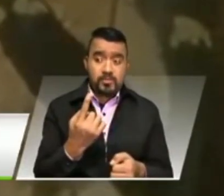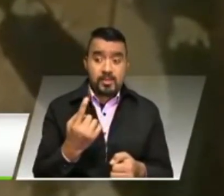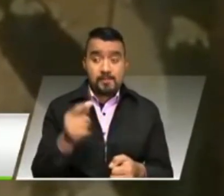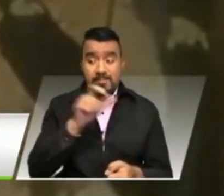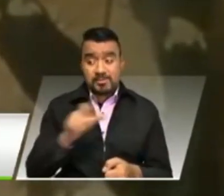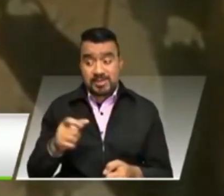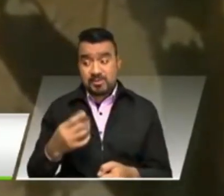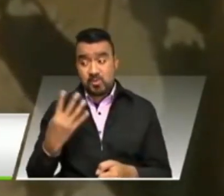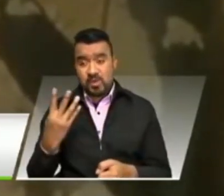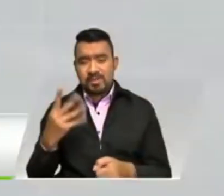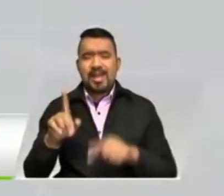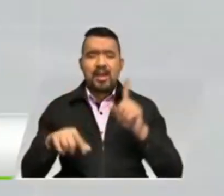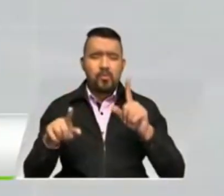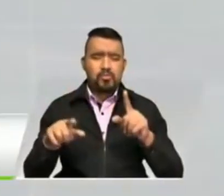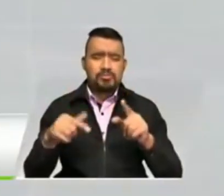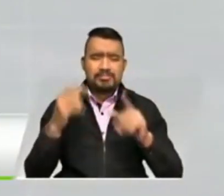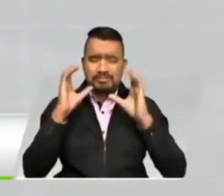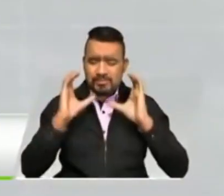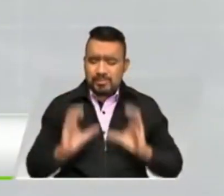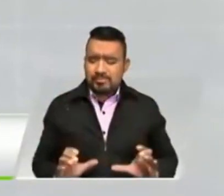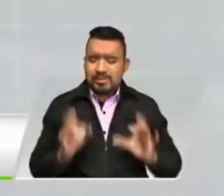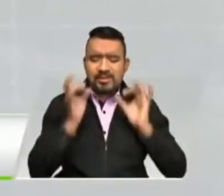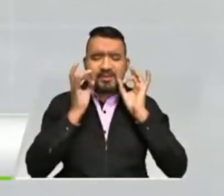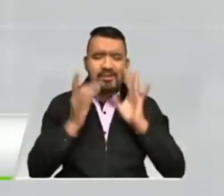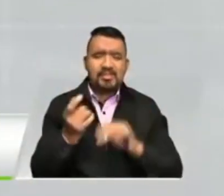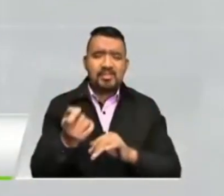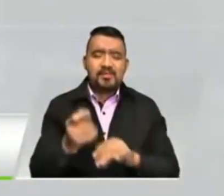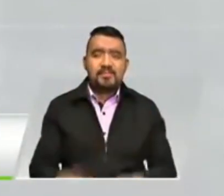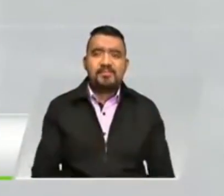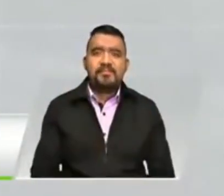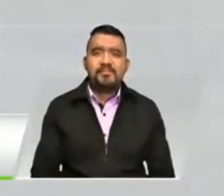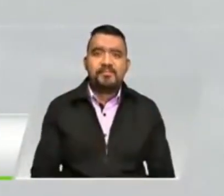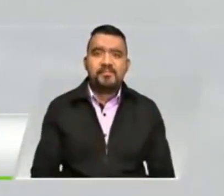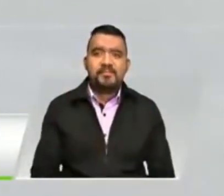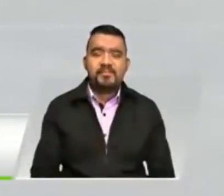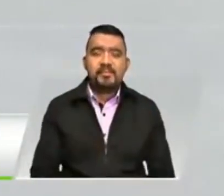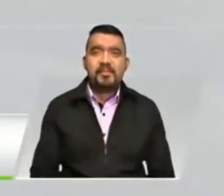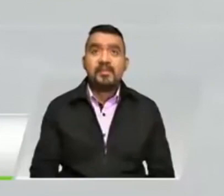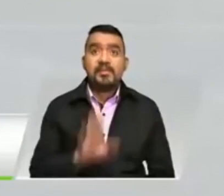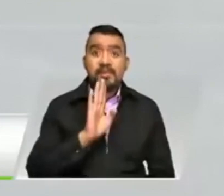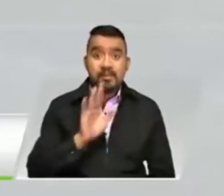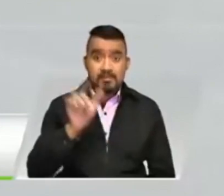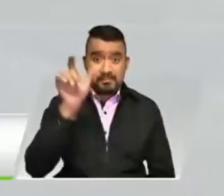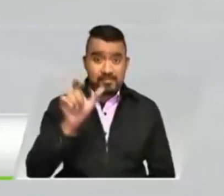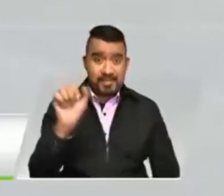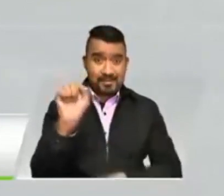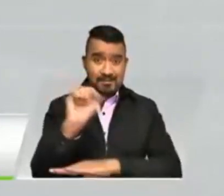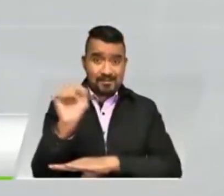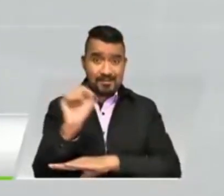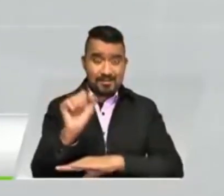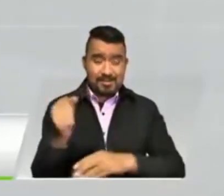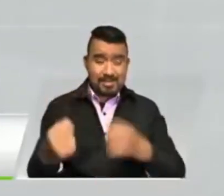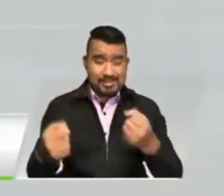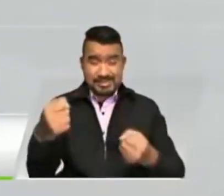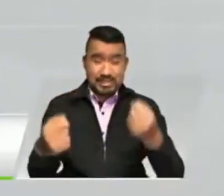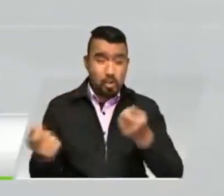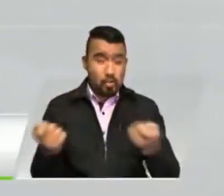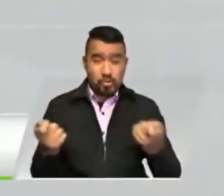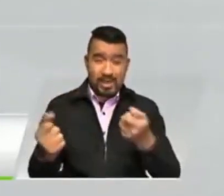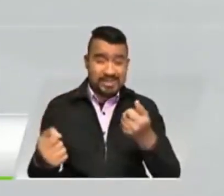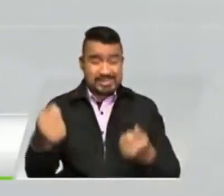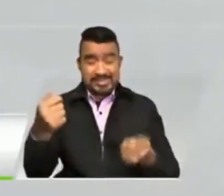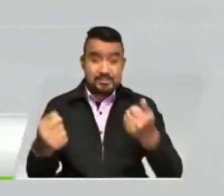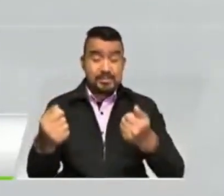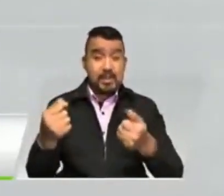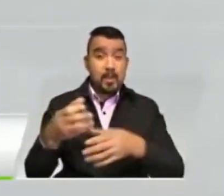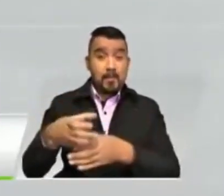quedan gravemente lesionados. Según testigos, con la pérdida del control, el vehículo se volcó y derribó un poste de